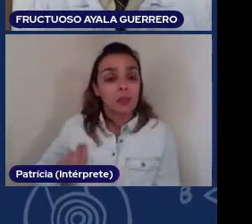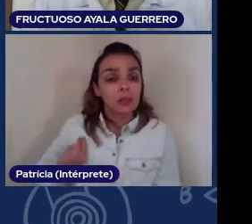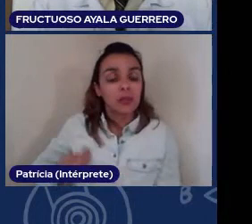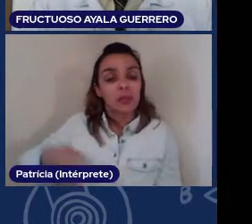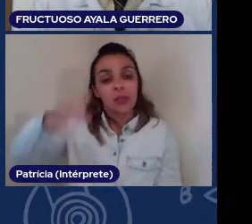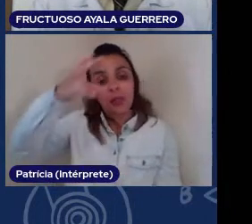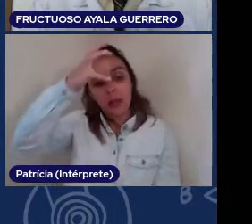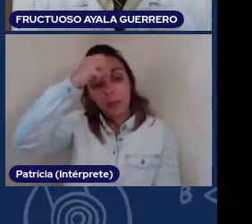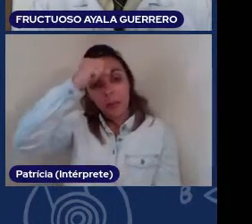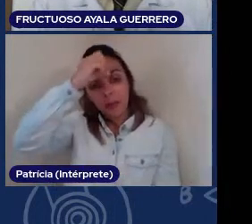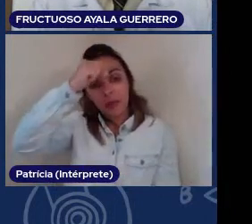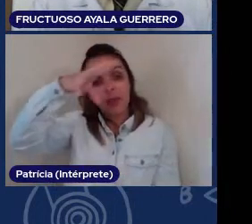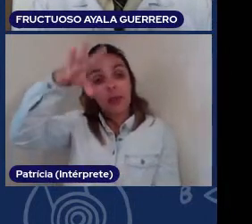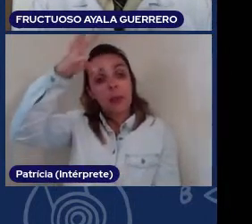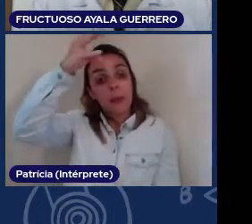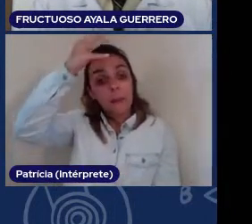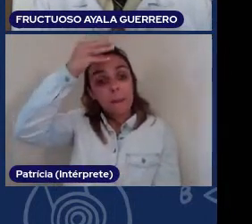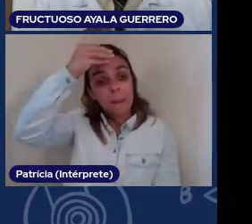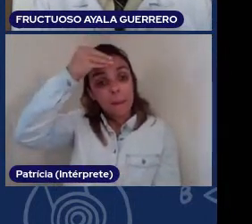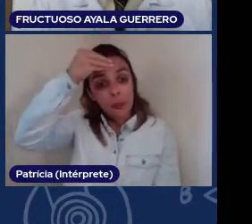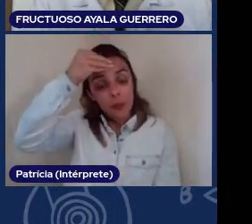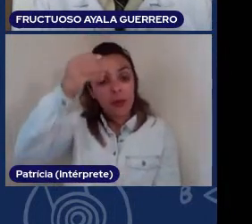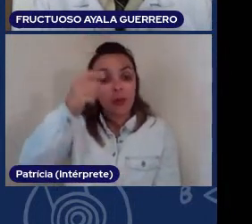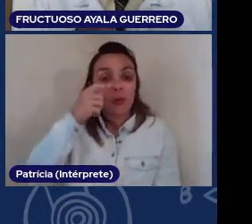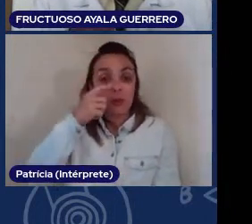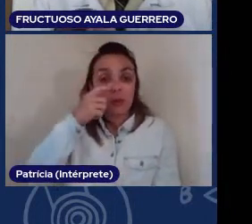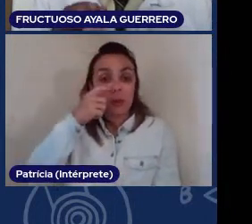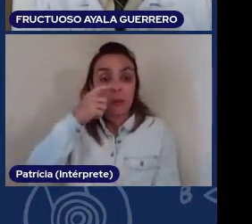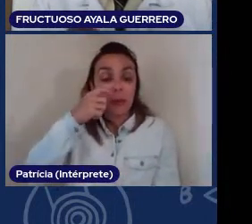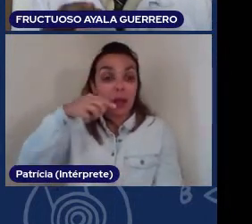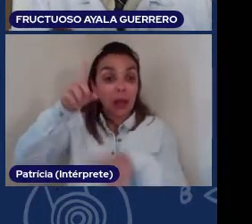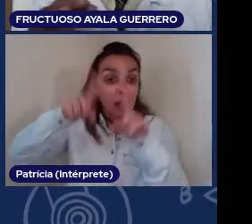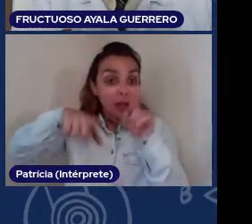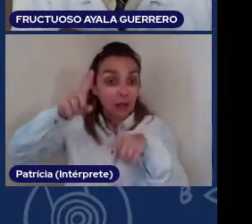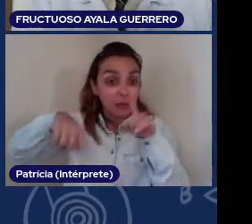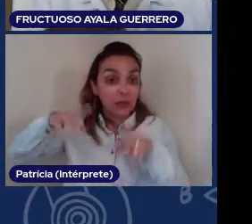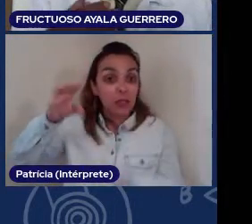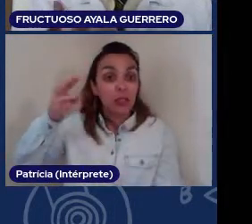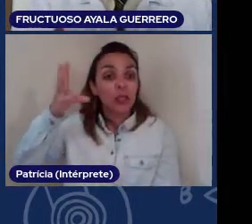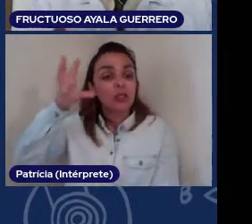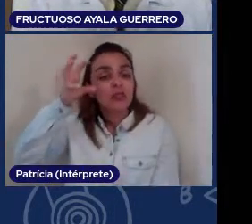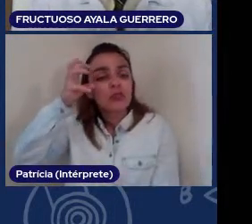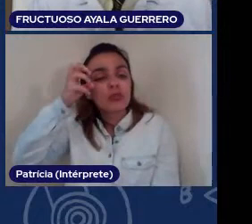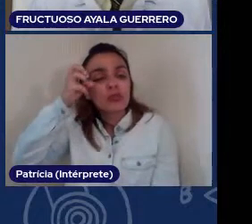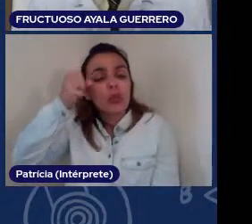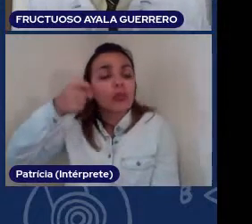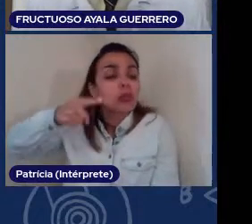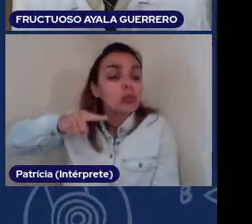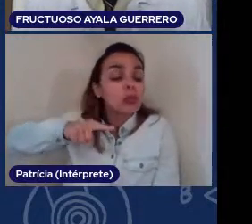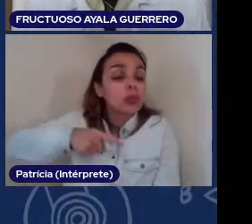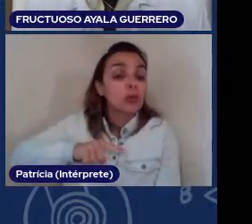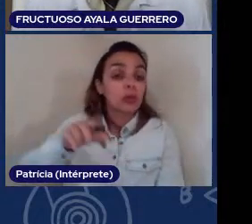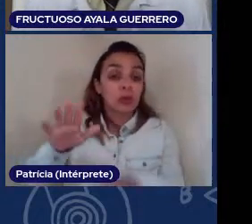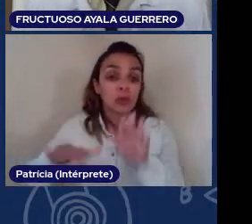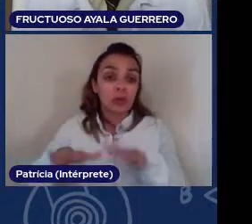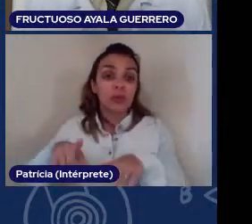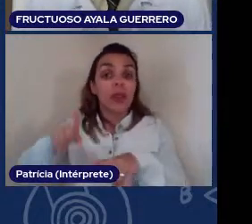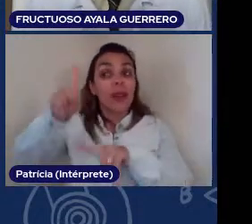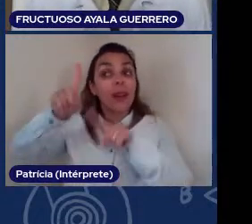la memoria, de tal manera que esta alteración del sueño MOR puede ser un reflejo de las